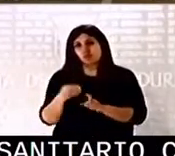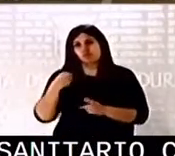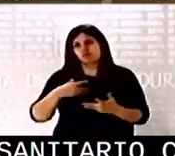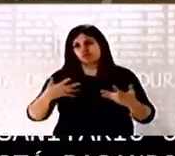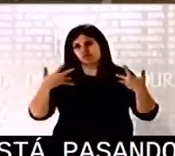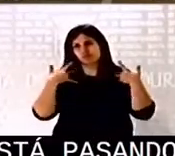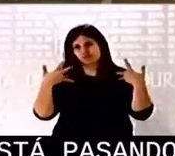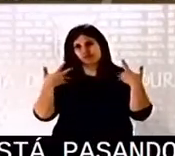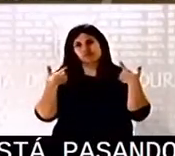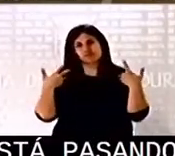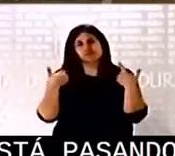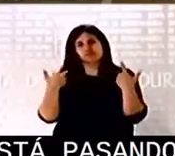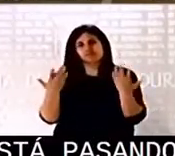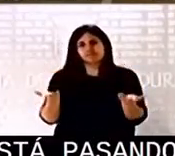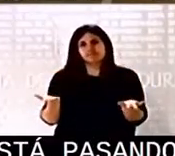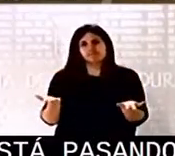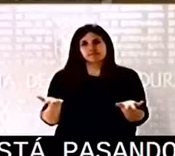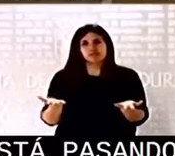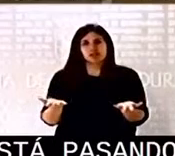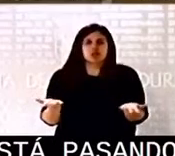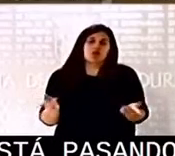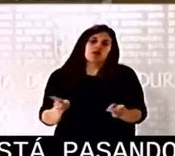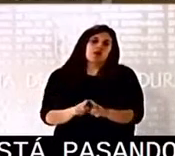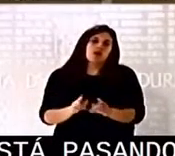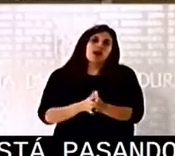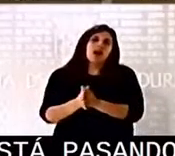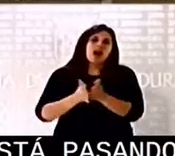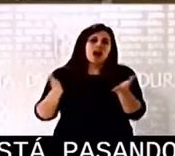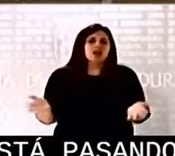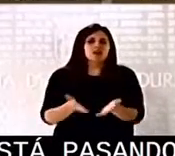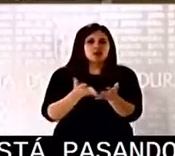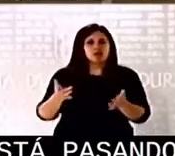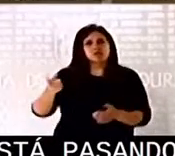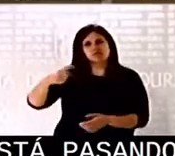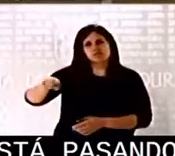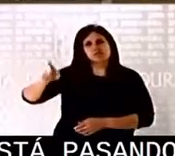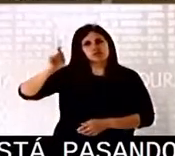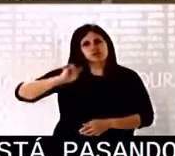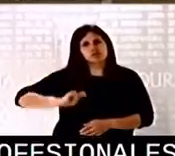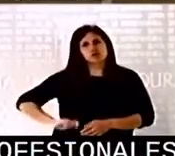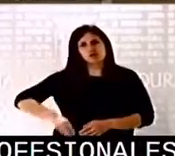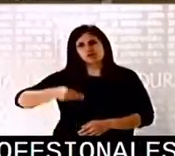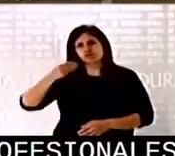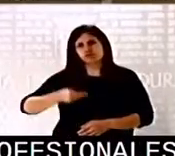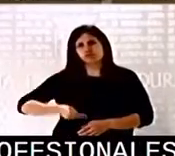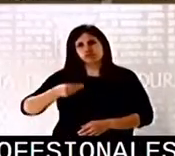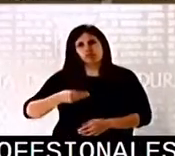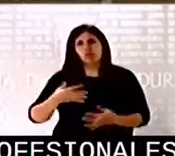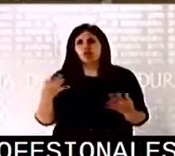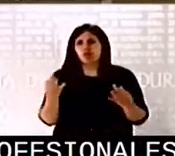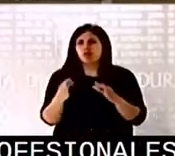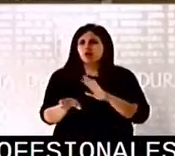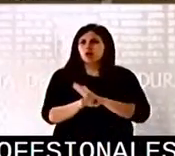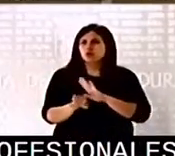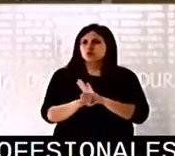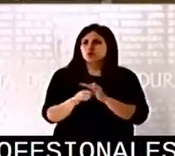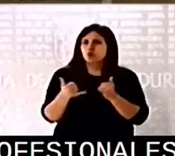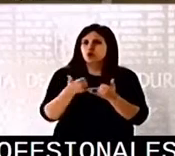¿no? Entonces, animar a que son grandes profesionales y a que deben seguir en la línea de la